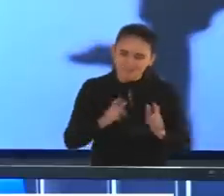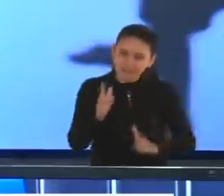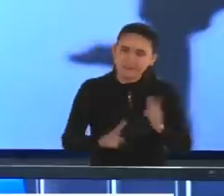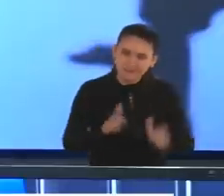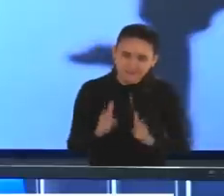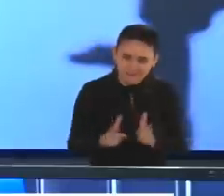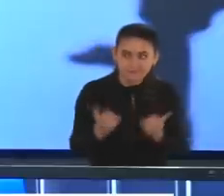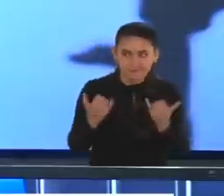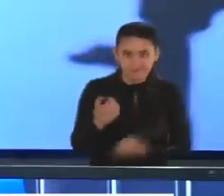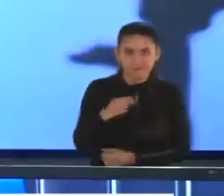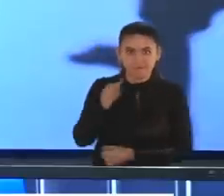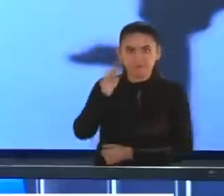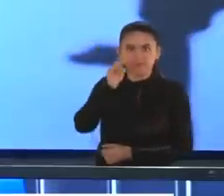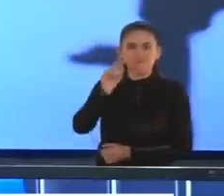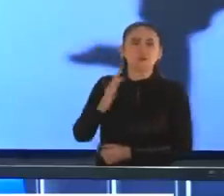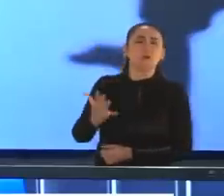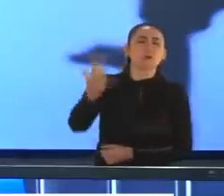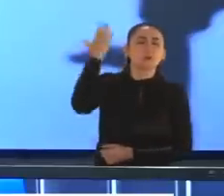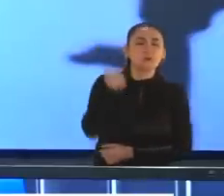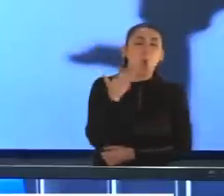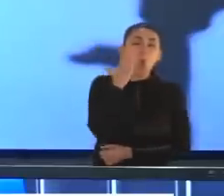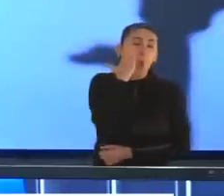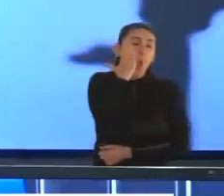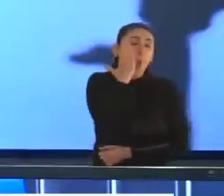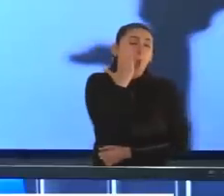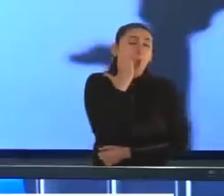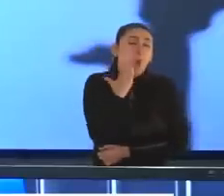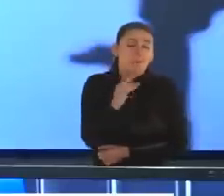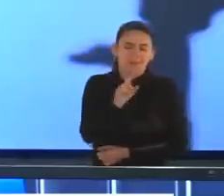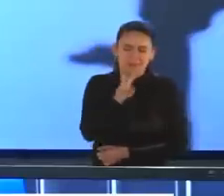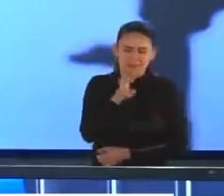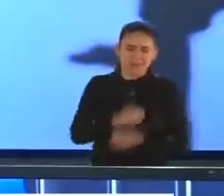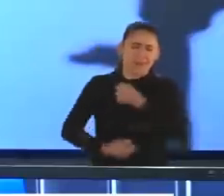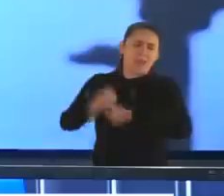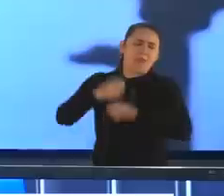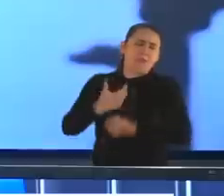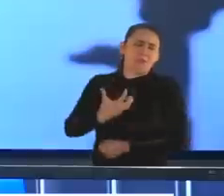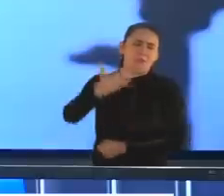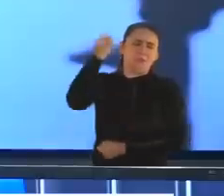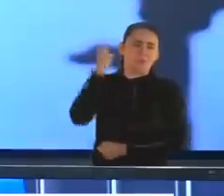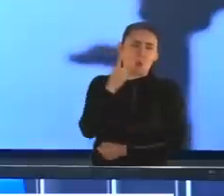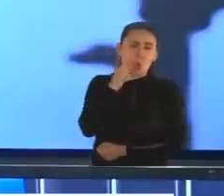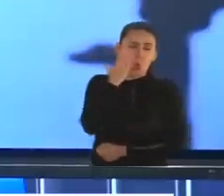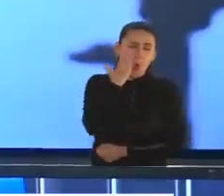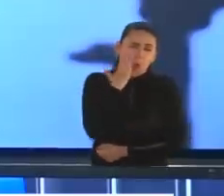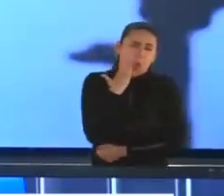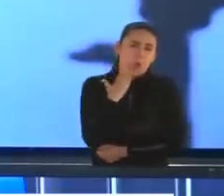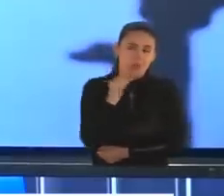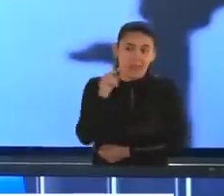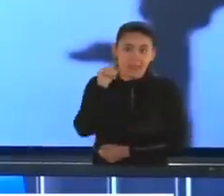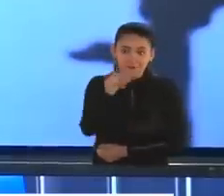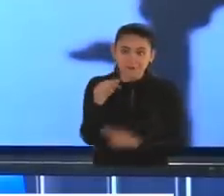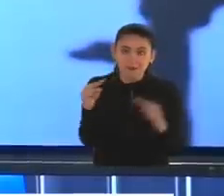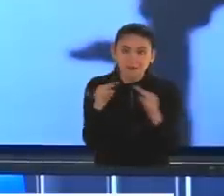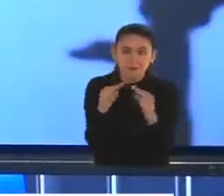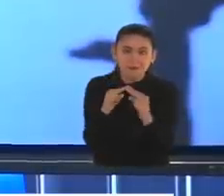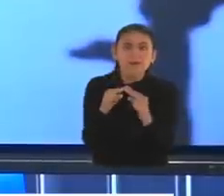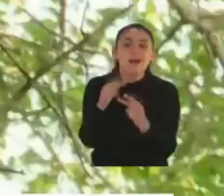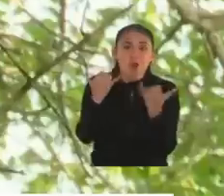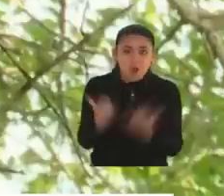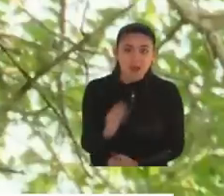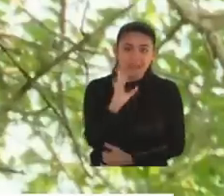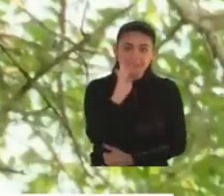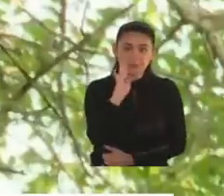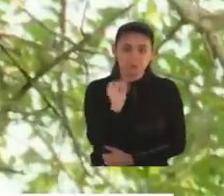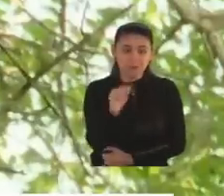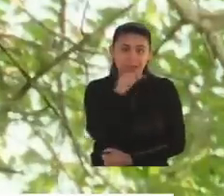ves muy, muy jovencito. Y hay que decir, en el reality, en ese momento, conociste a Maleja, tu esposa.